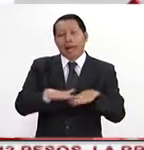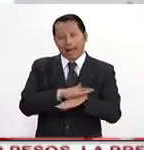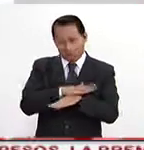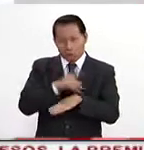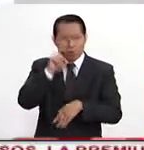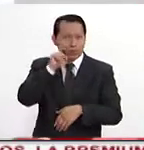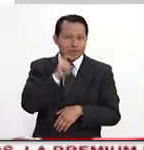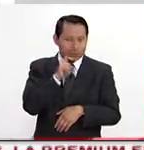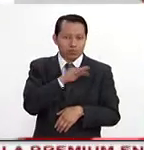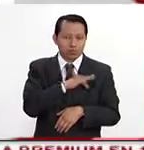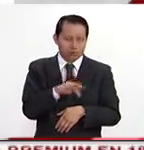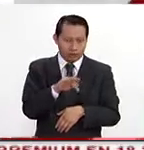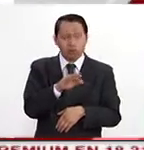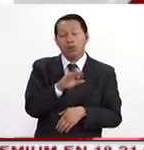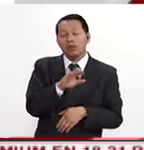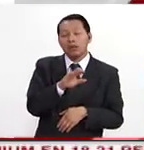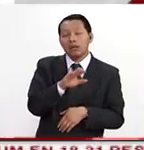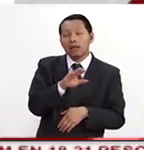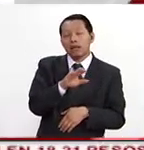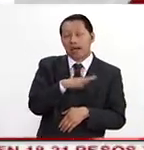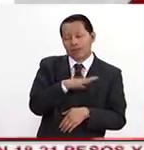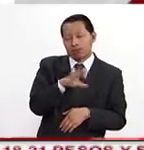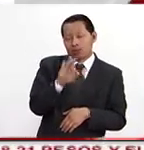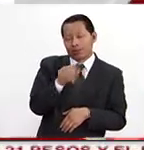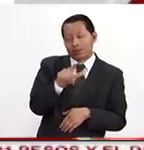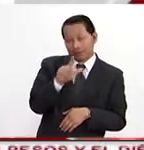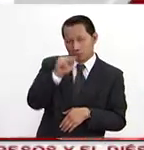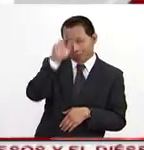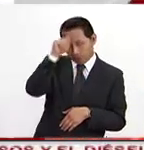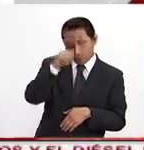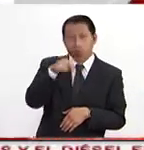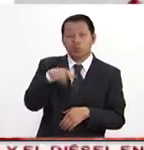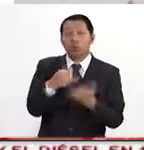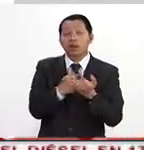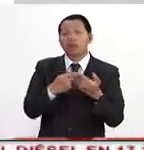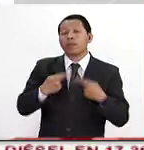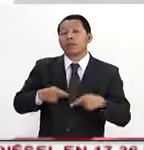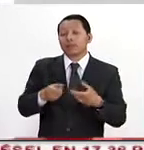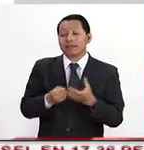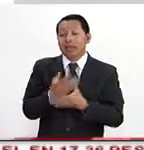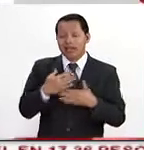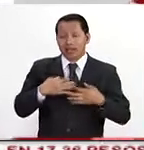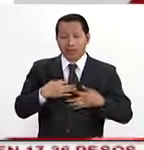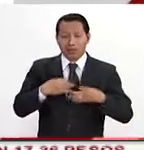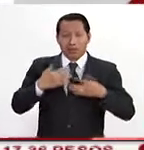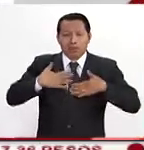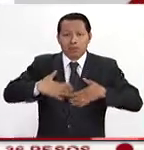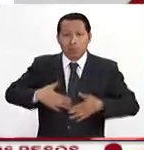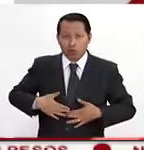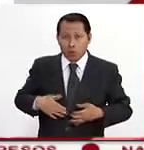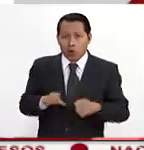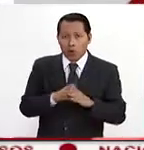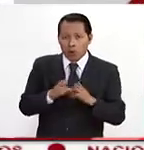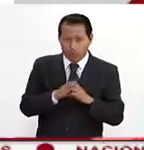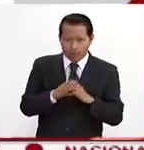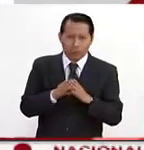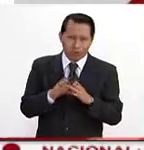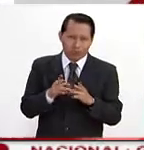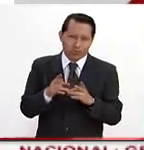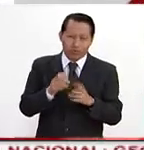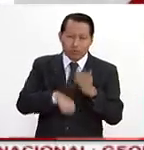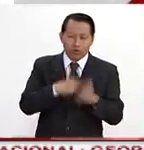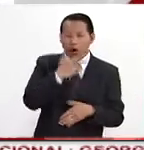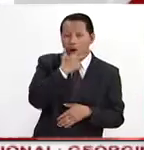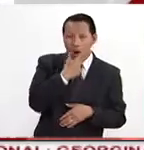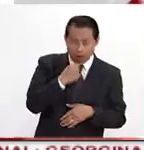por ciento de acuerdo contra 47 en desacuerdo que las personas salgan a la calle vestidos como el género contra el suyo es decir